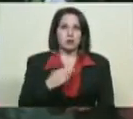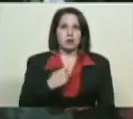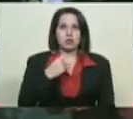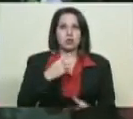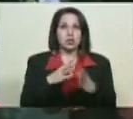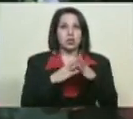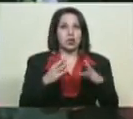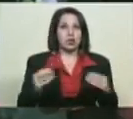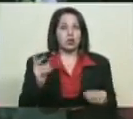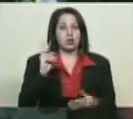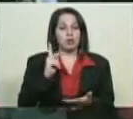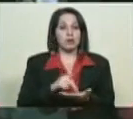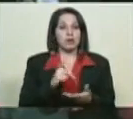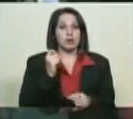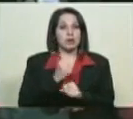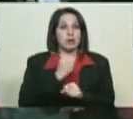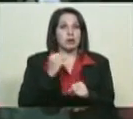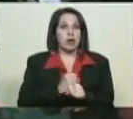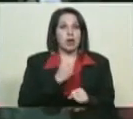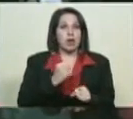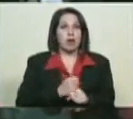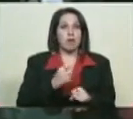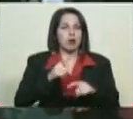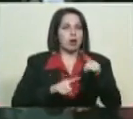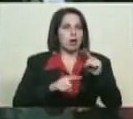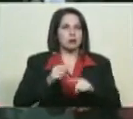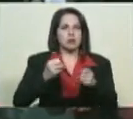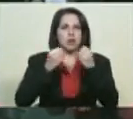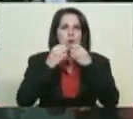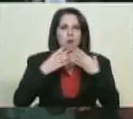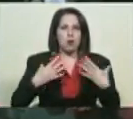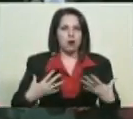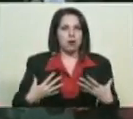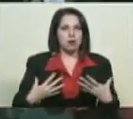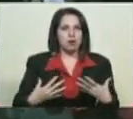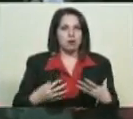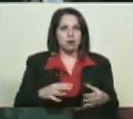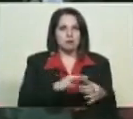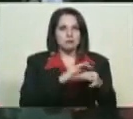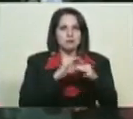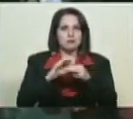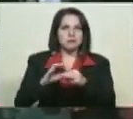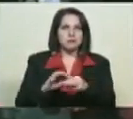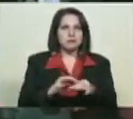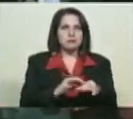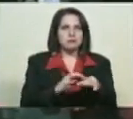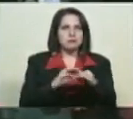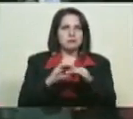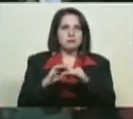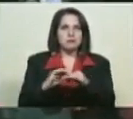todos debemos trabajar por el bien inestimable de la unión. La unión,